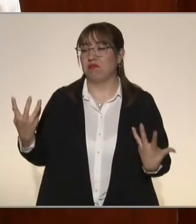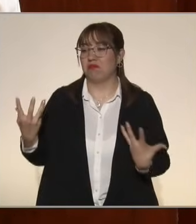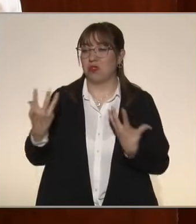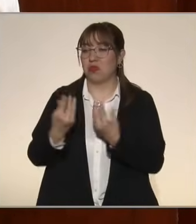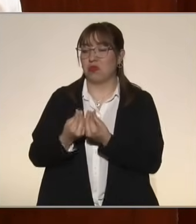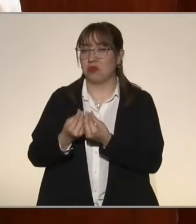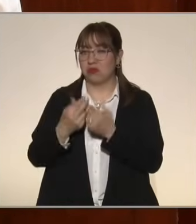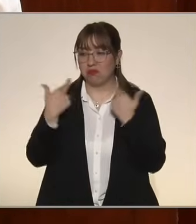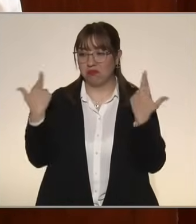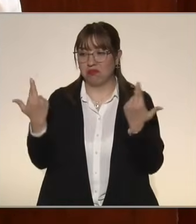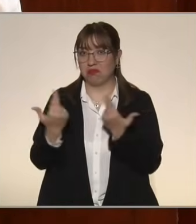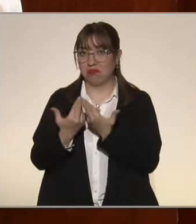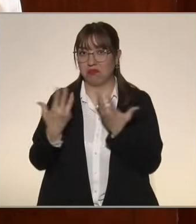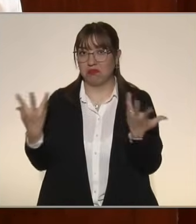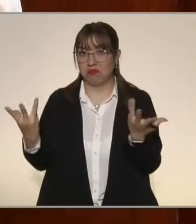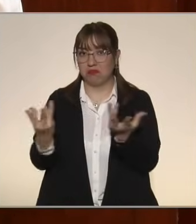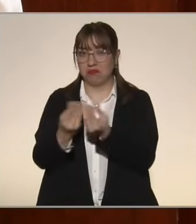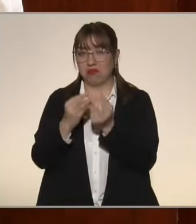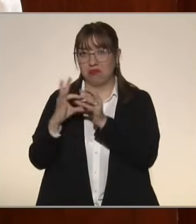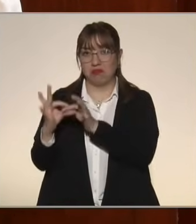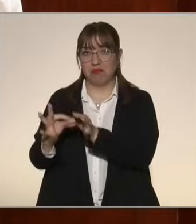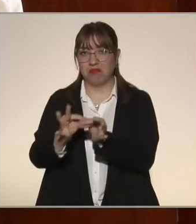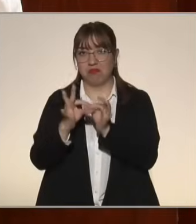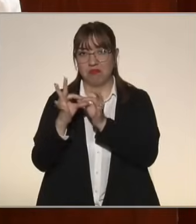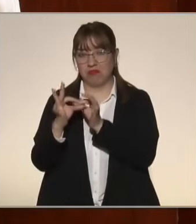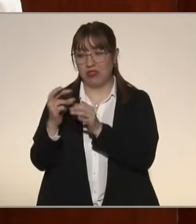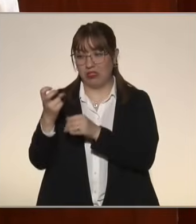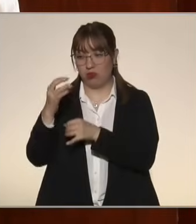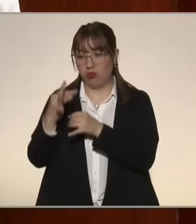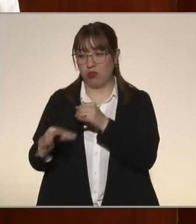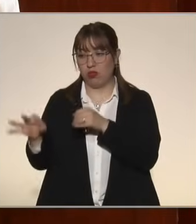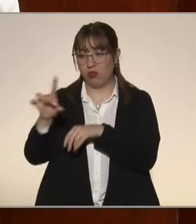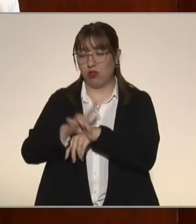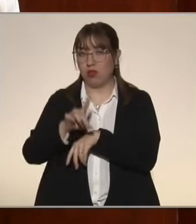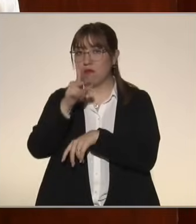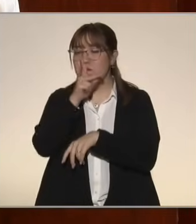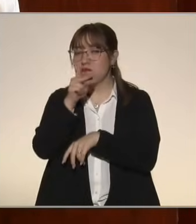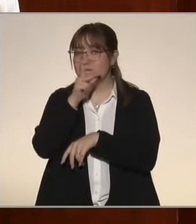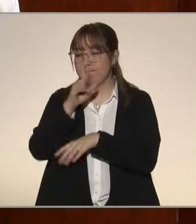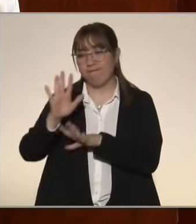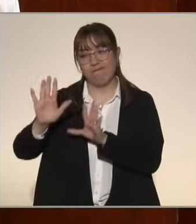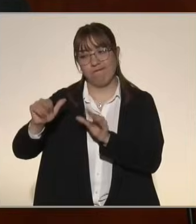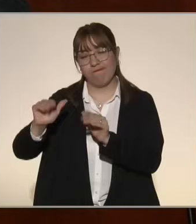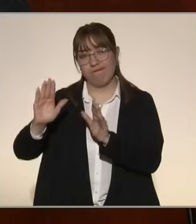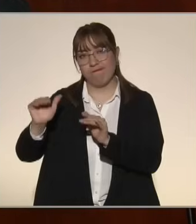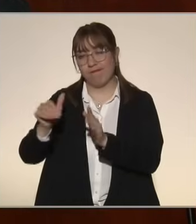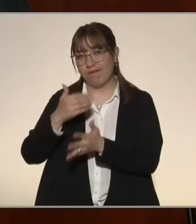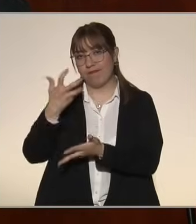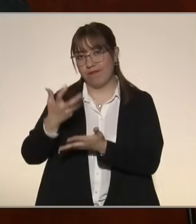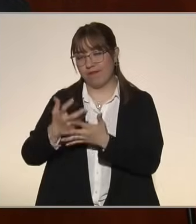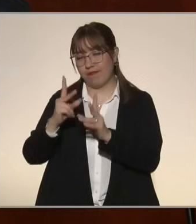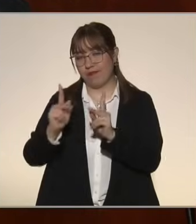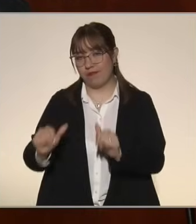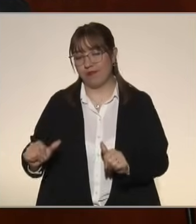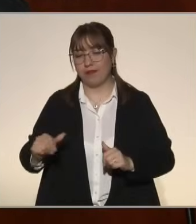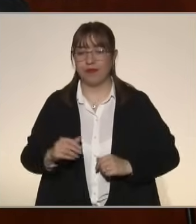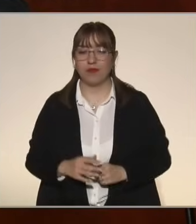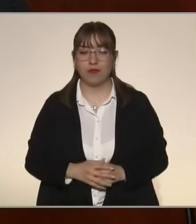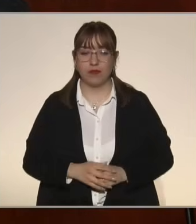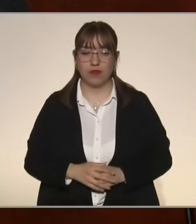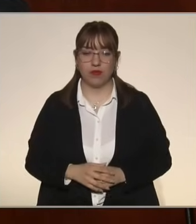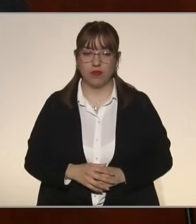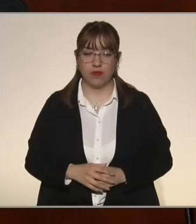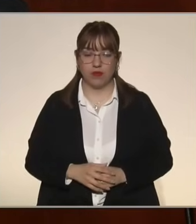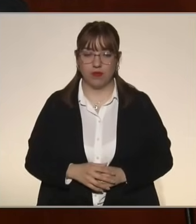¿Sí? Tuvimos la oportunidad de todos podernos despedir de mi papá. Claro, que eso es algo que estas palabras que estás diciendo creo que nos